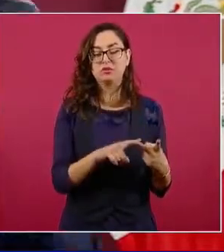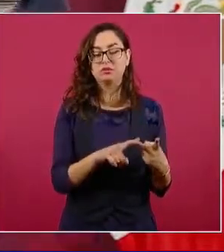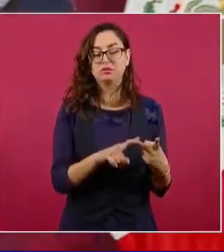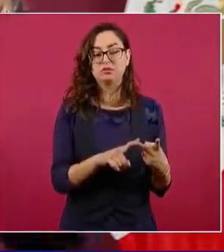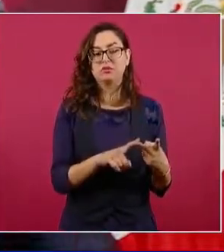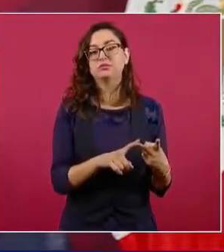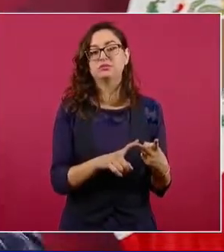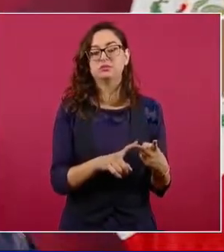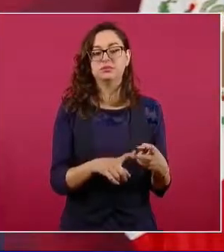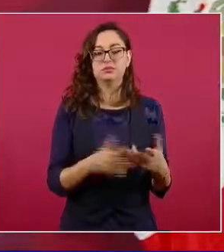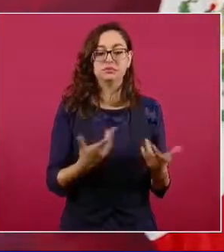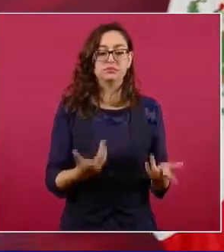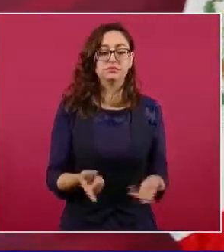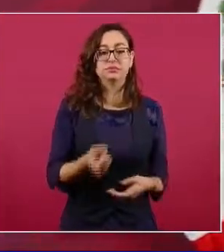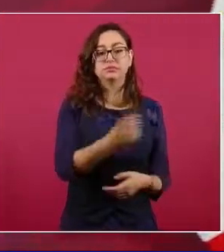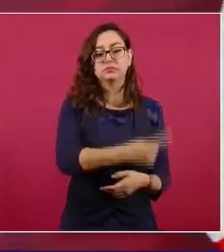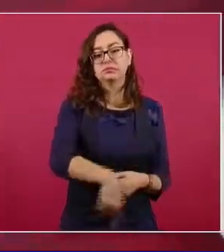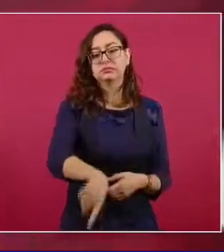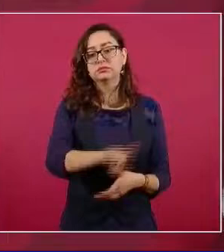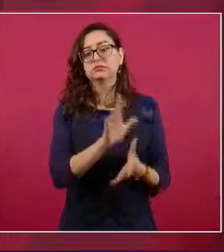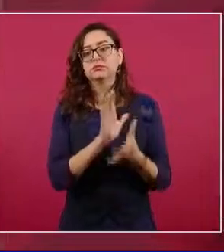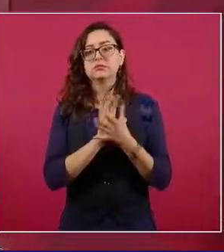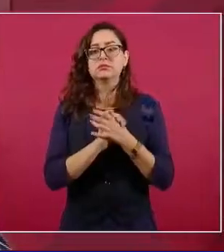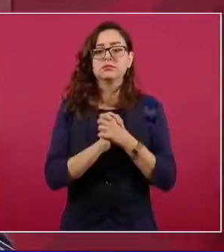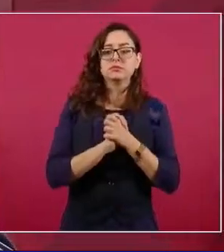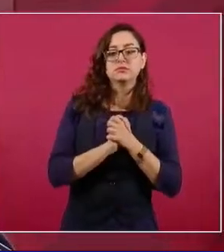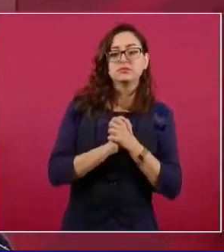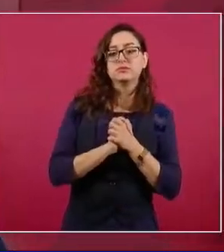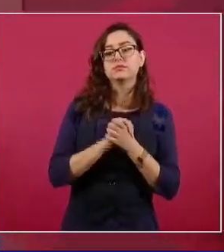Se dan baños de pureza.